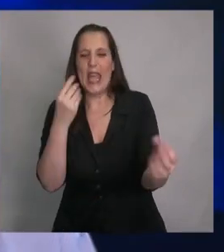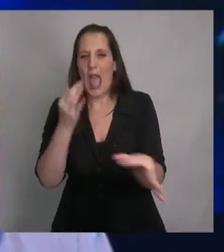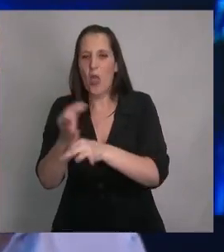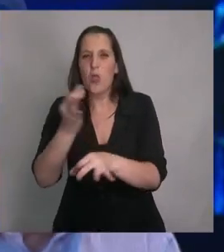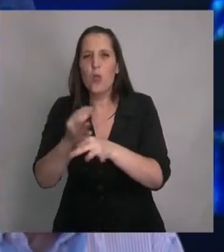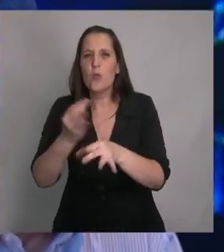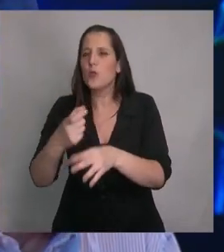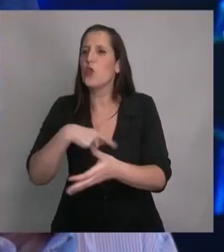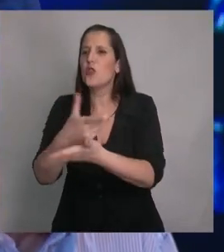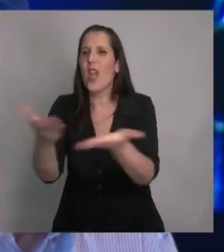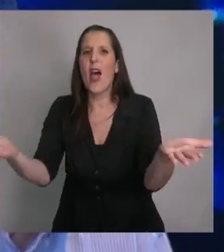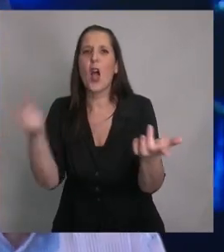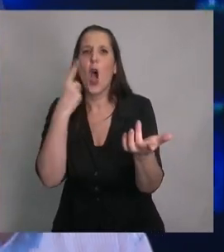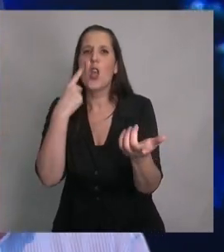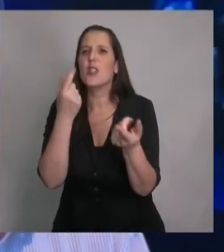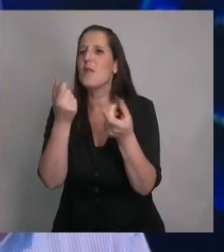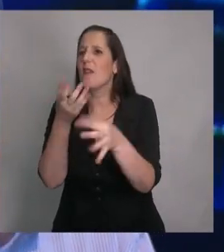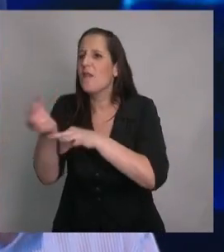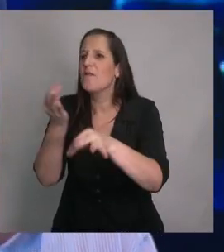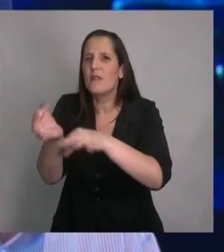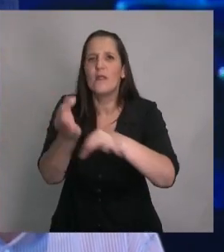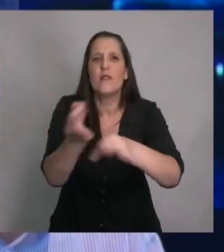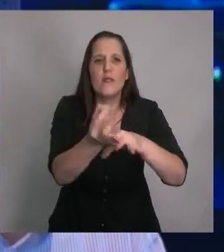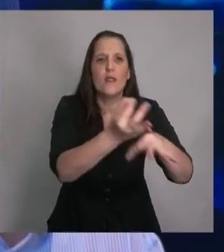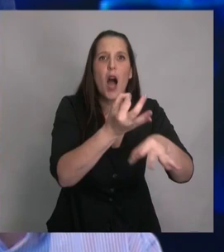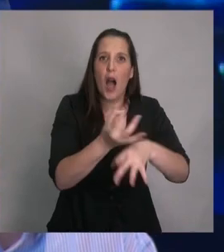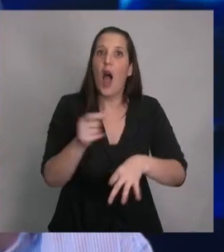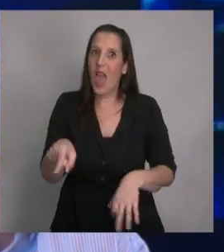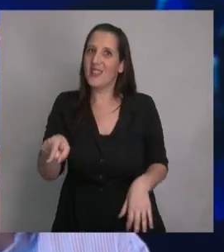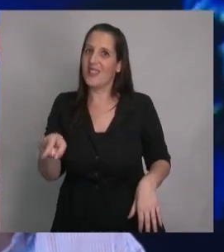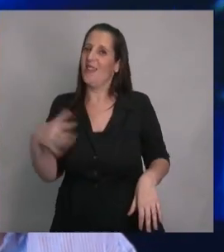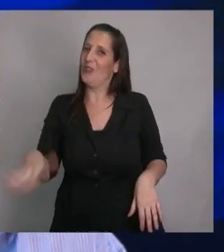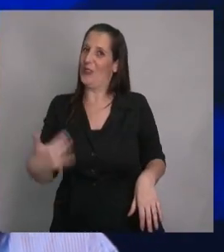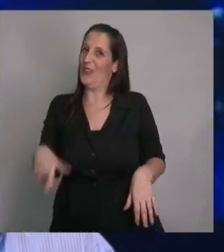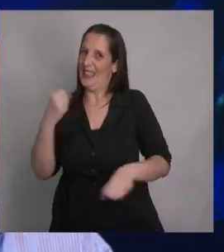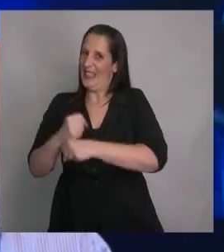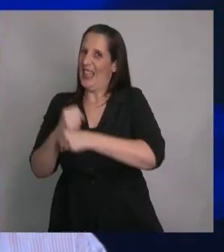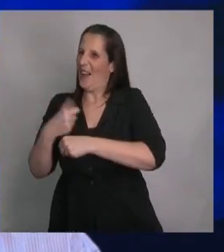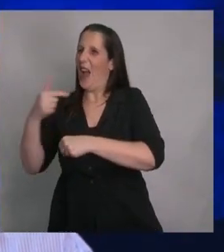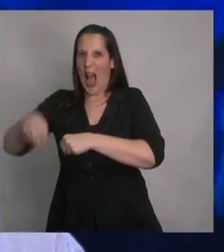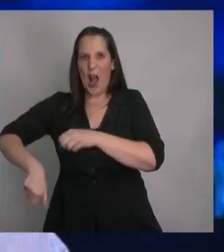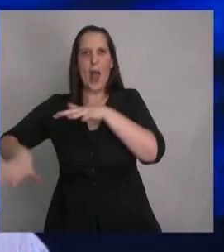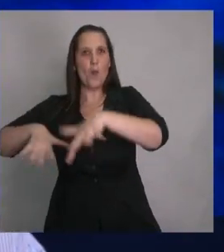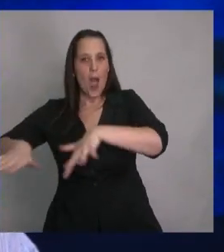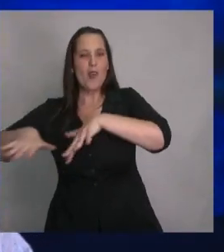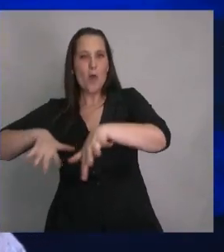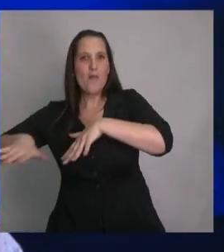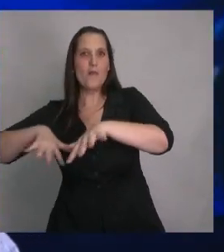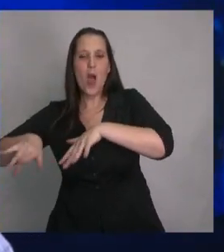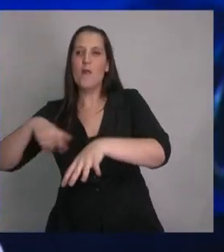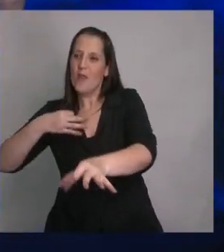conocimiento, se convirtió en una de las consignas altamente movilizadoras.